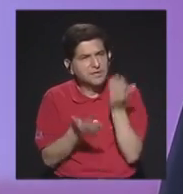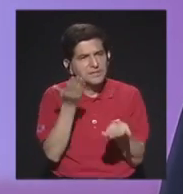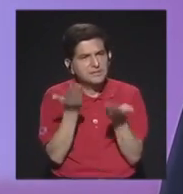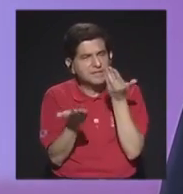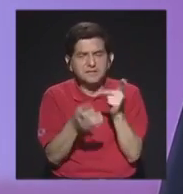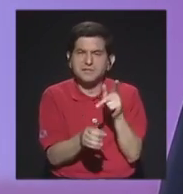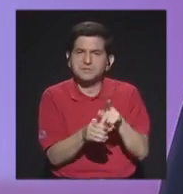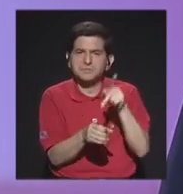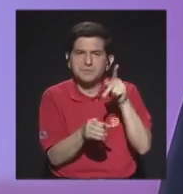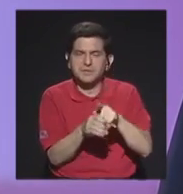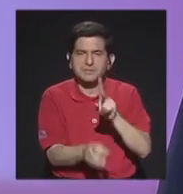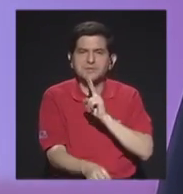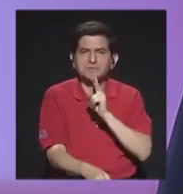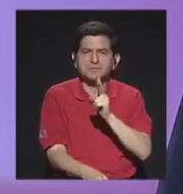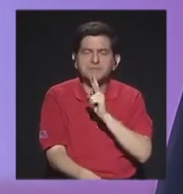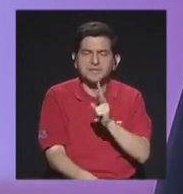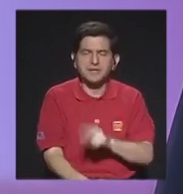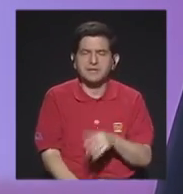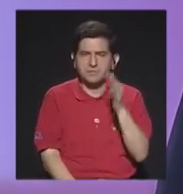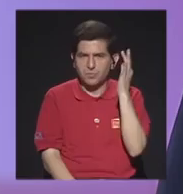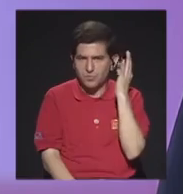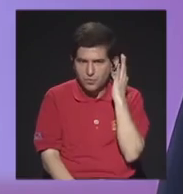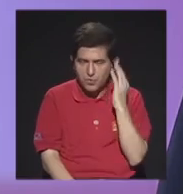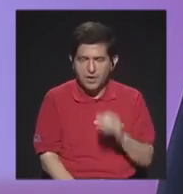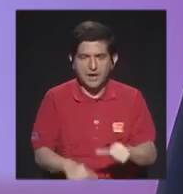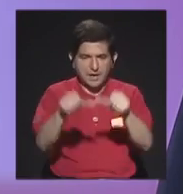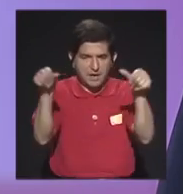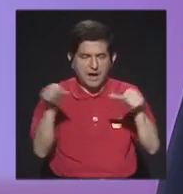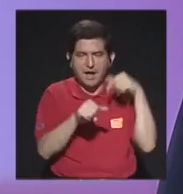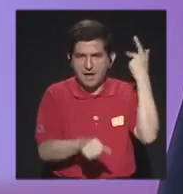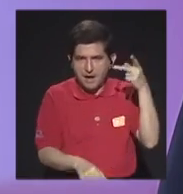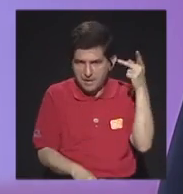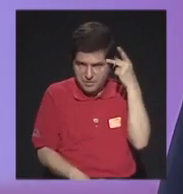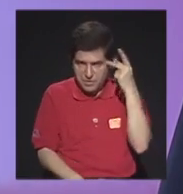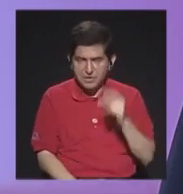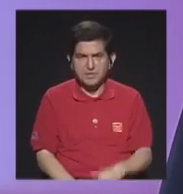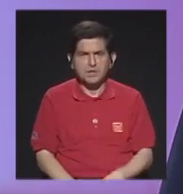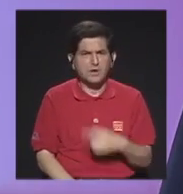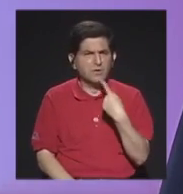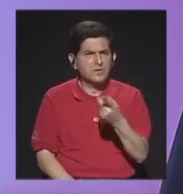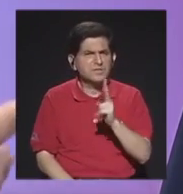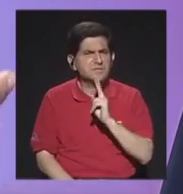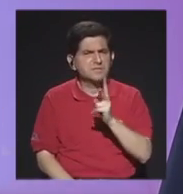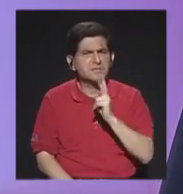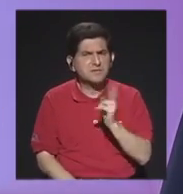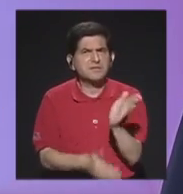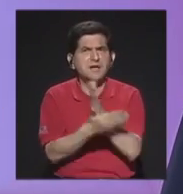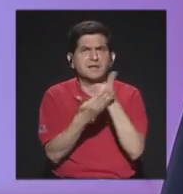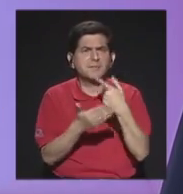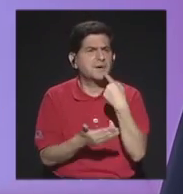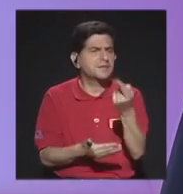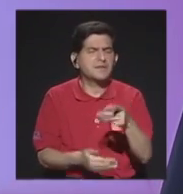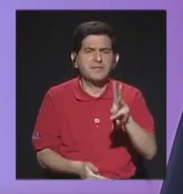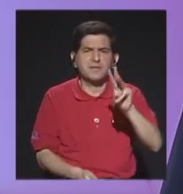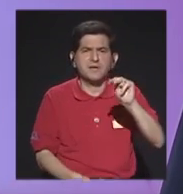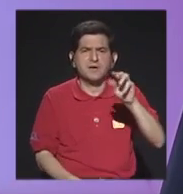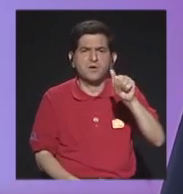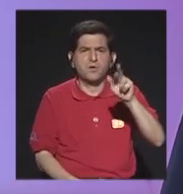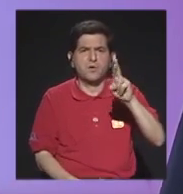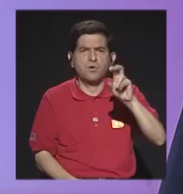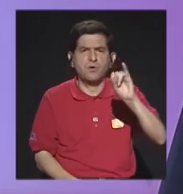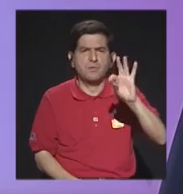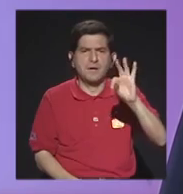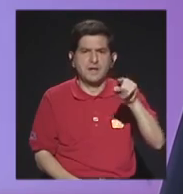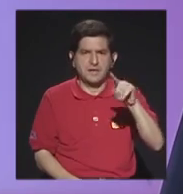una participación real de las mujeres a nivel político. Y cuando digo real es con esa parte que decía Marixa, con una